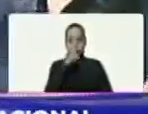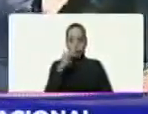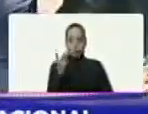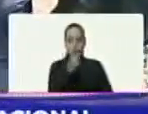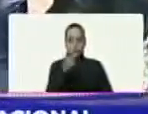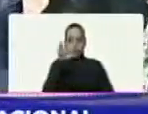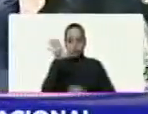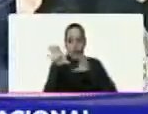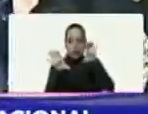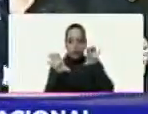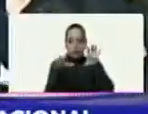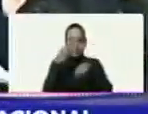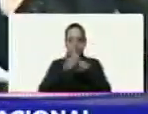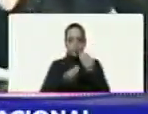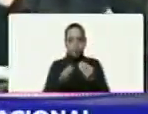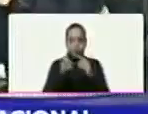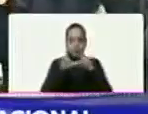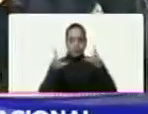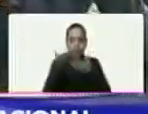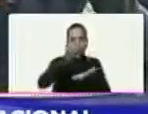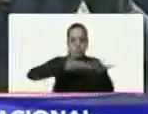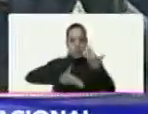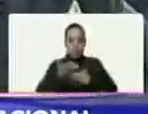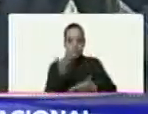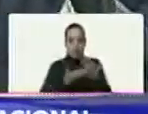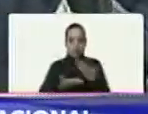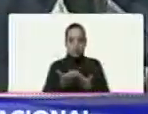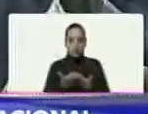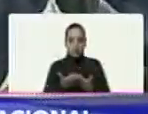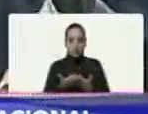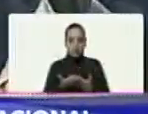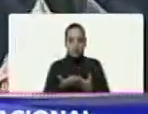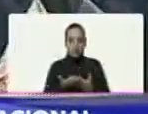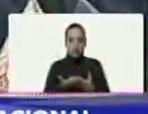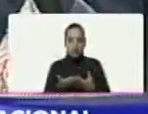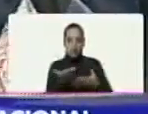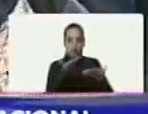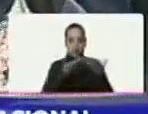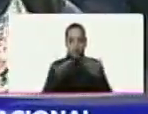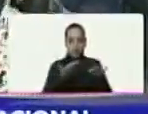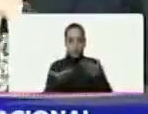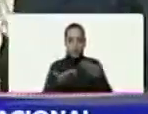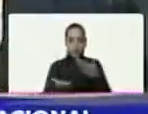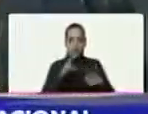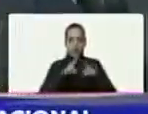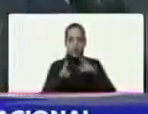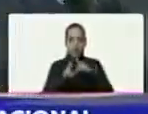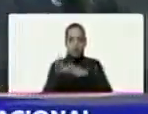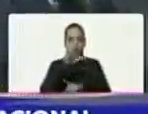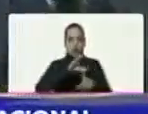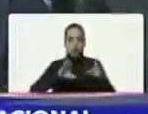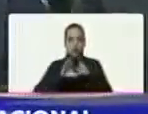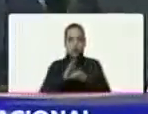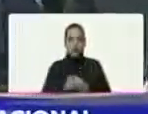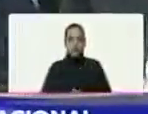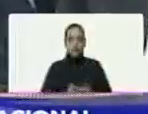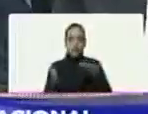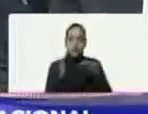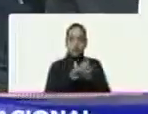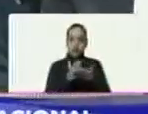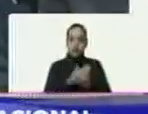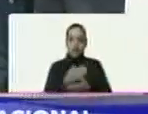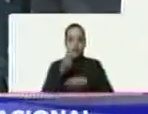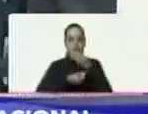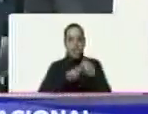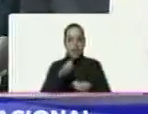ampliado considerablemente los intercambios y la cooperación en el campo cultural. Obras literarias de Simón